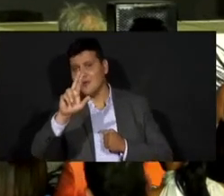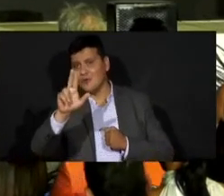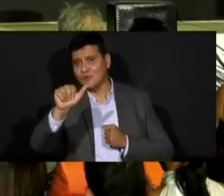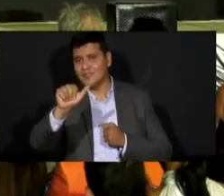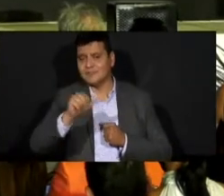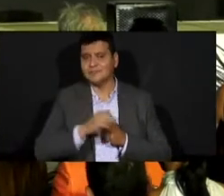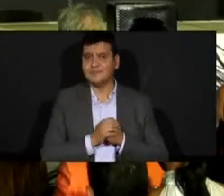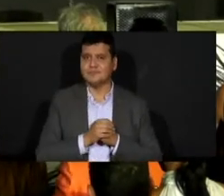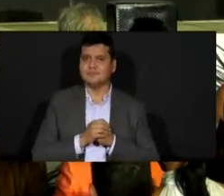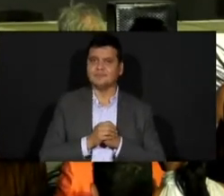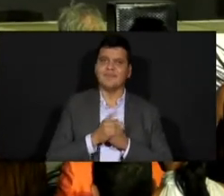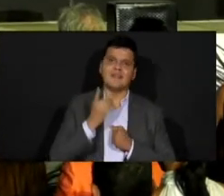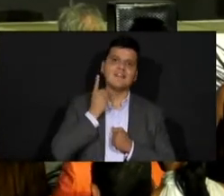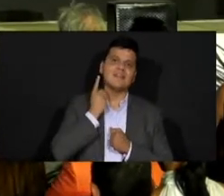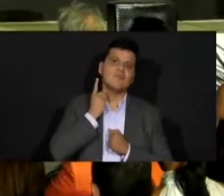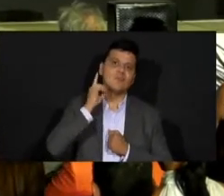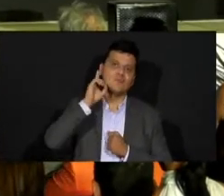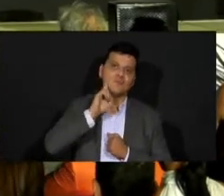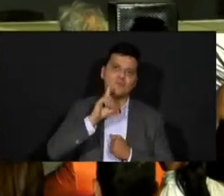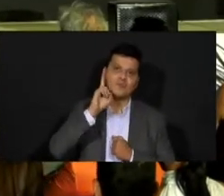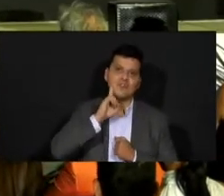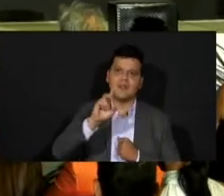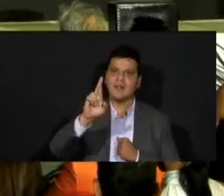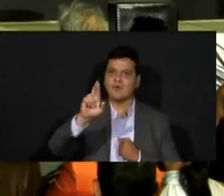Diputada Rosana Díaz Reyes.